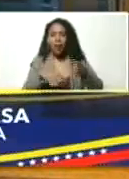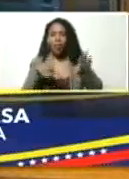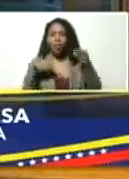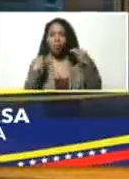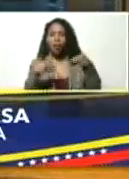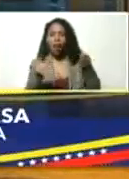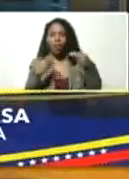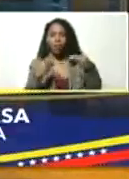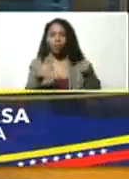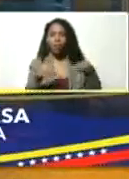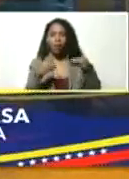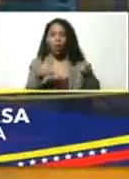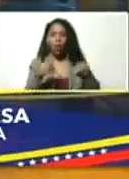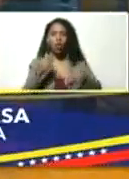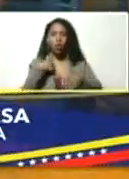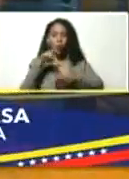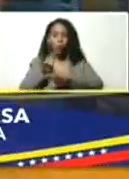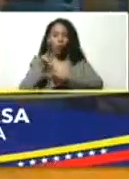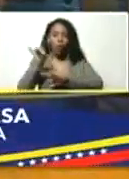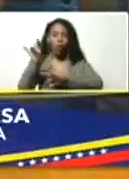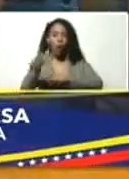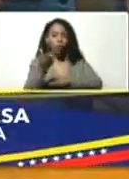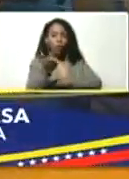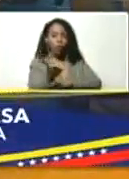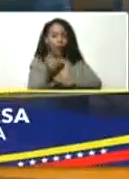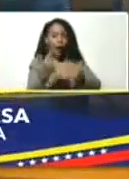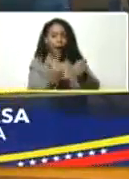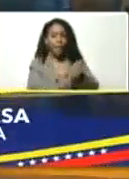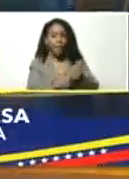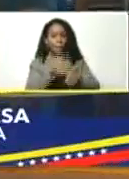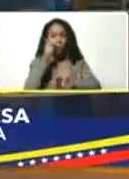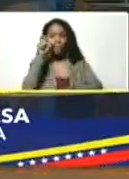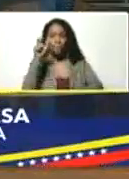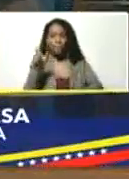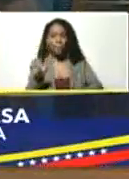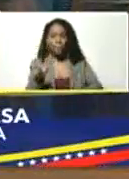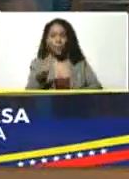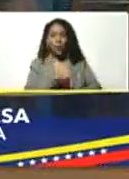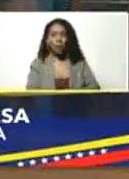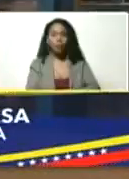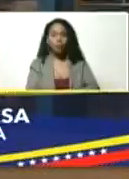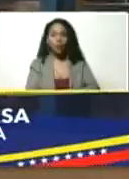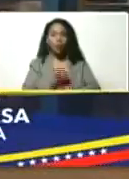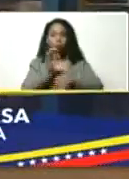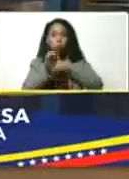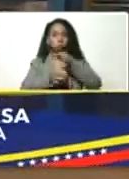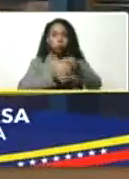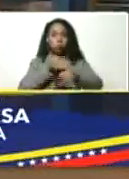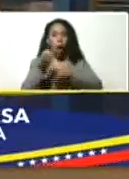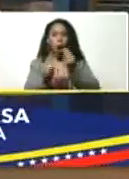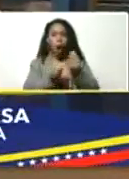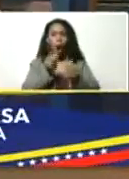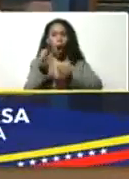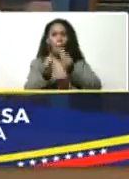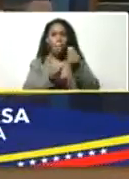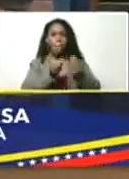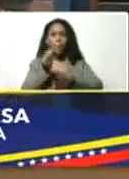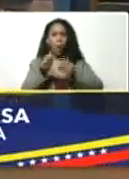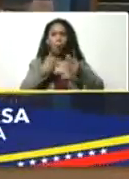Y voy a dejar con usted Armando Núñez, que va a dar una explicación breve de cómo es